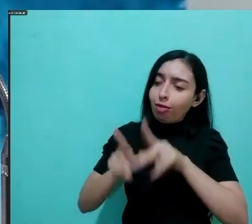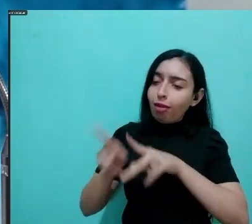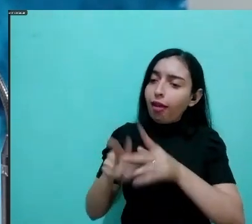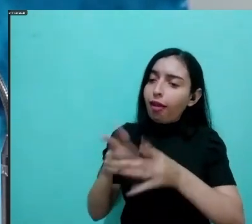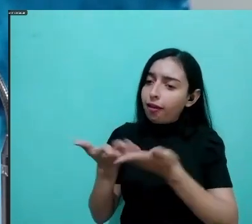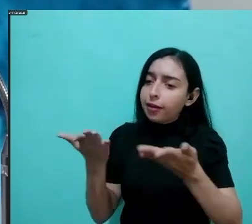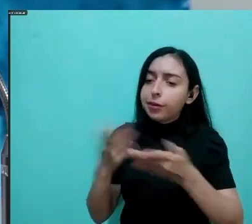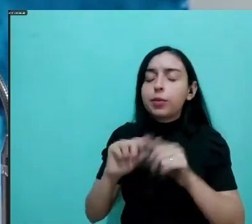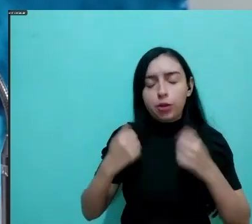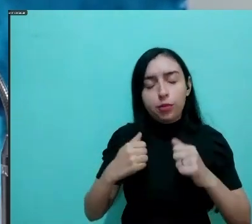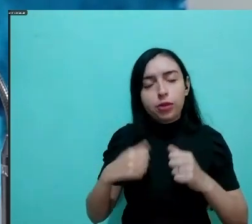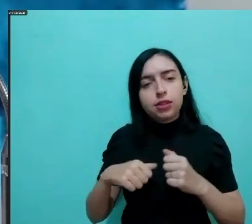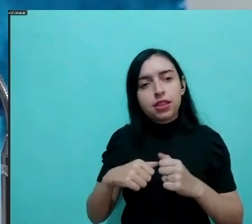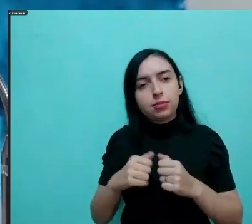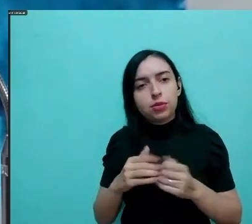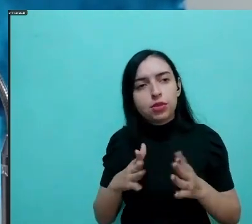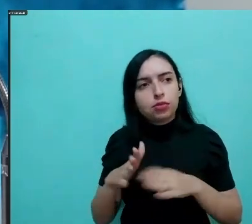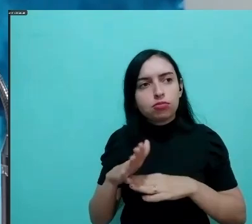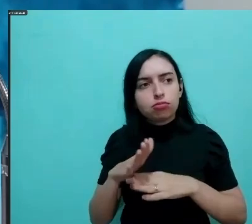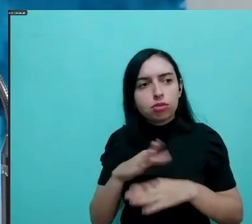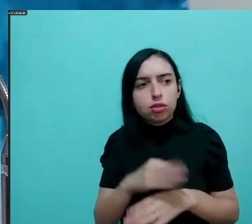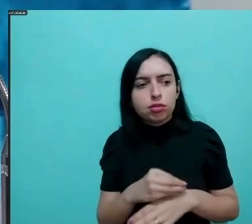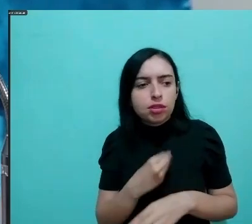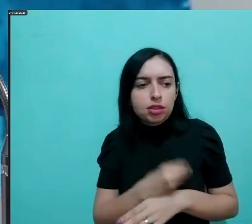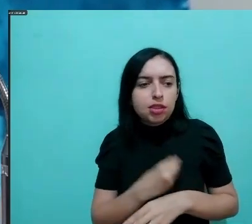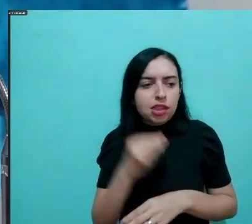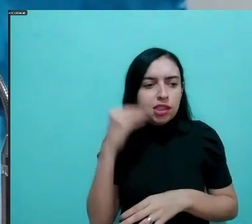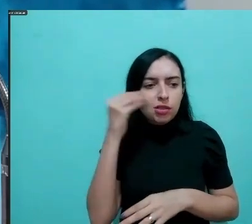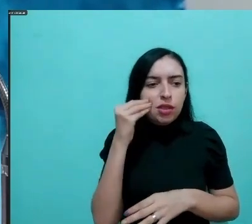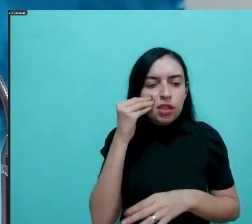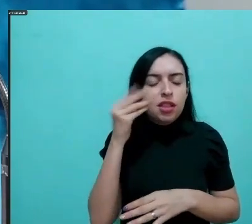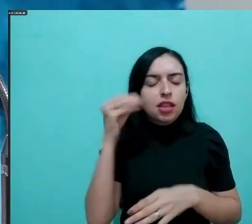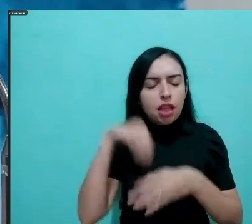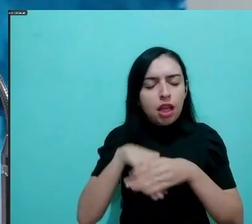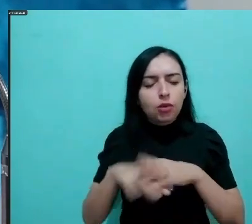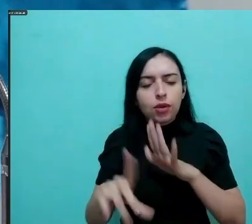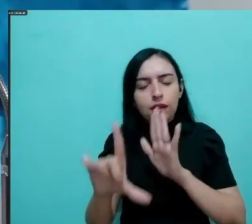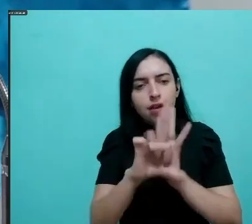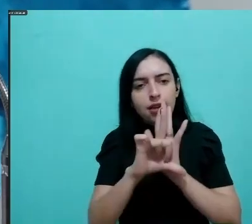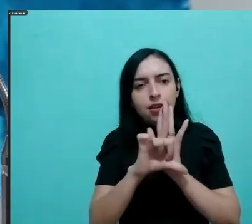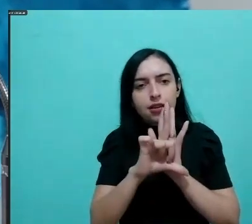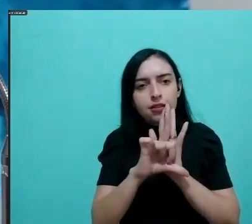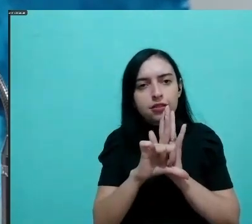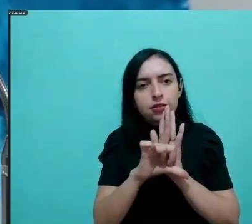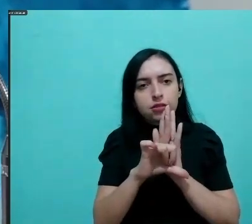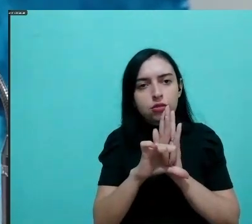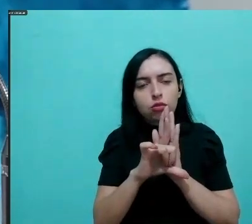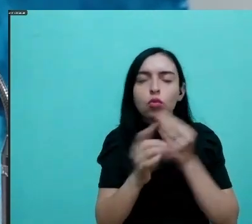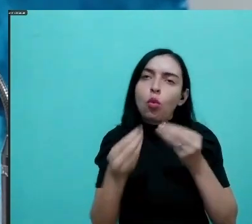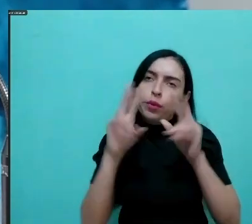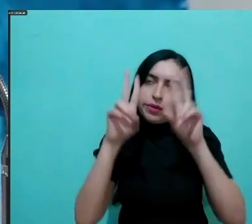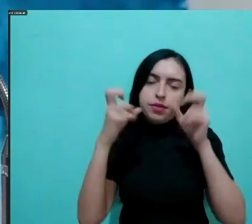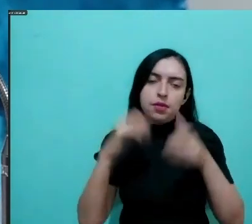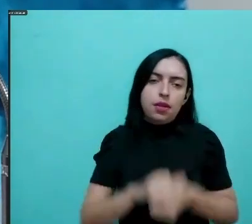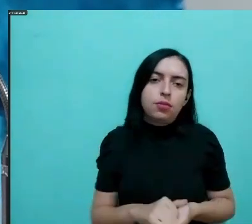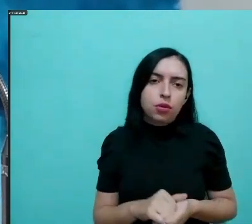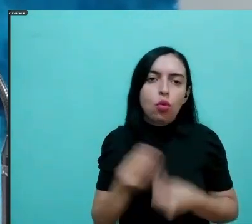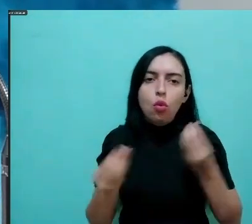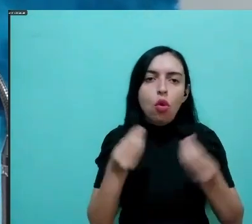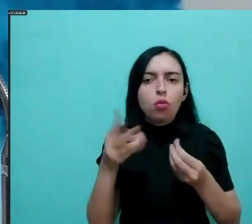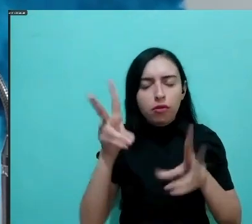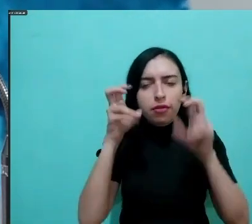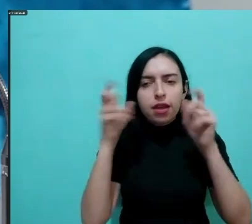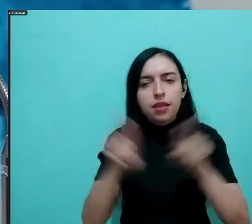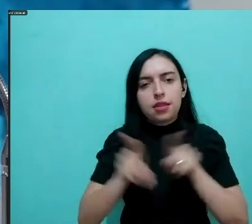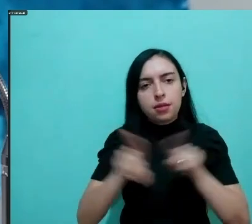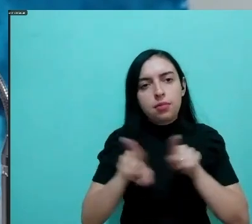nós possamos lidar dentro da legalidade com essa questão. E como ele vê